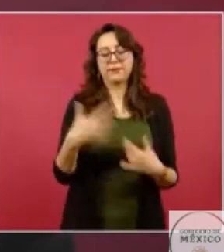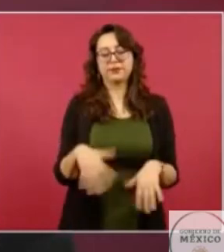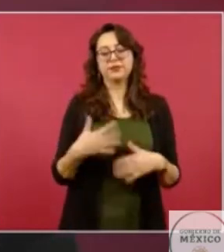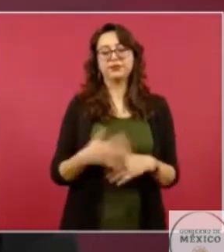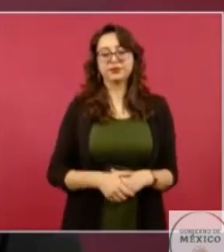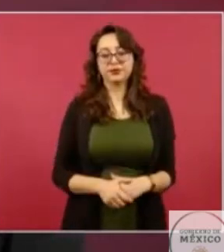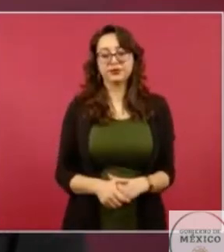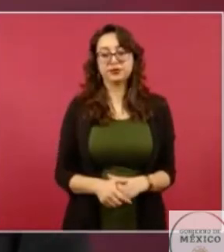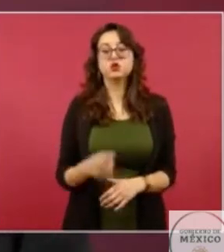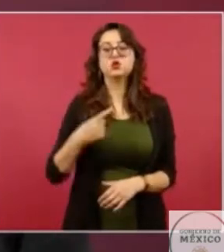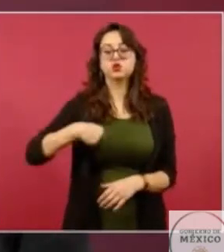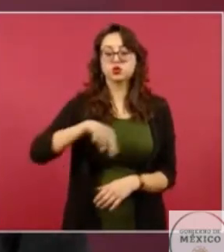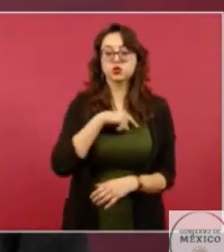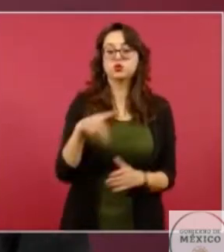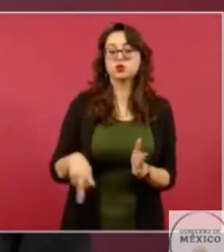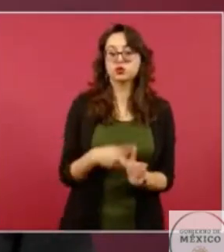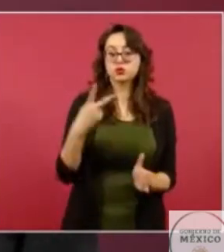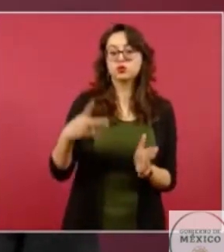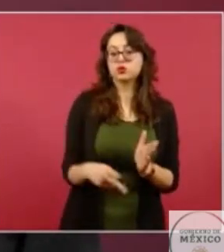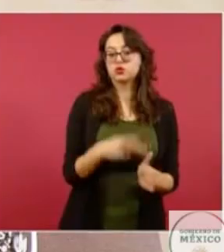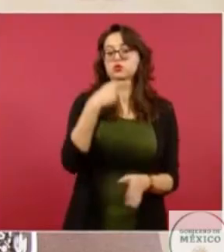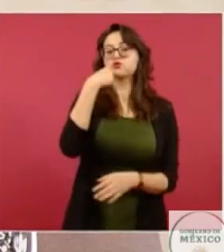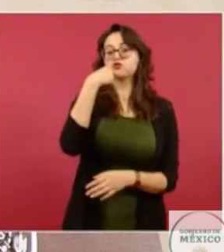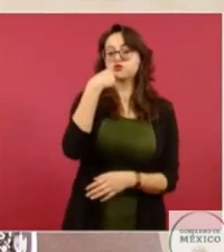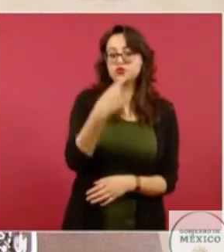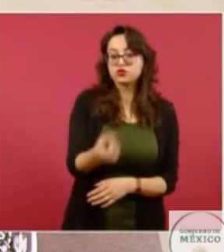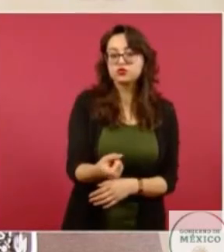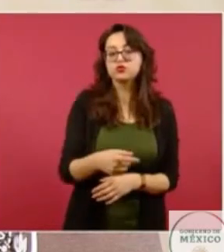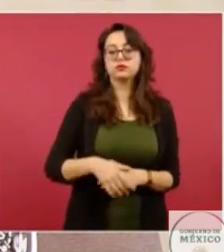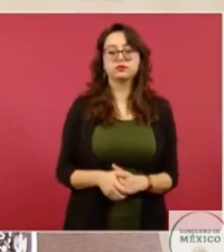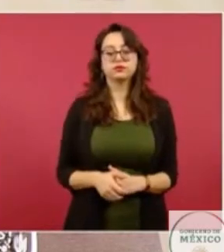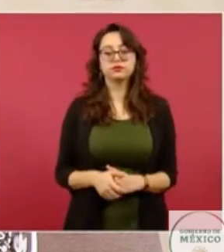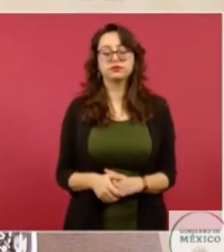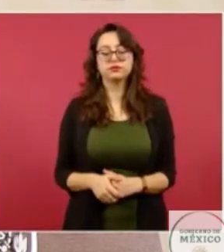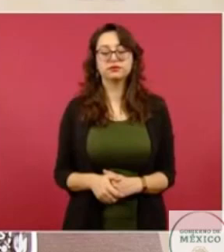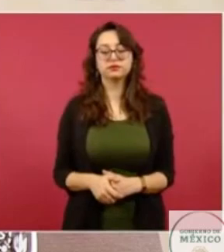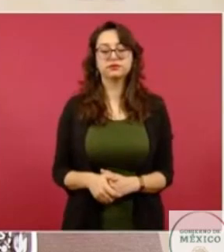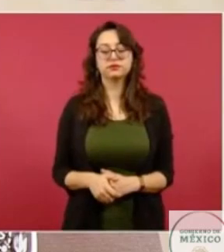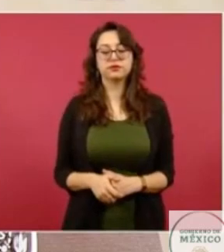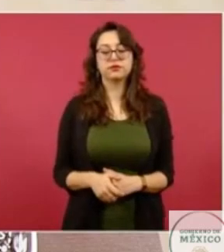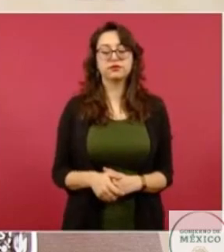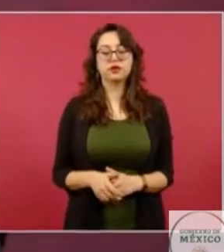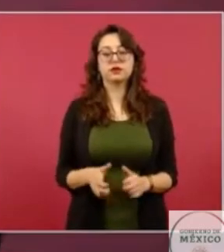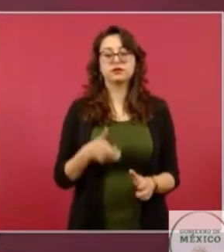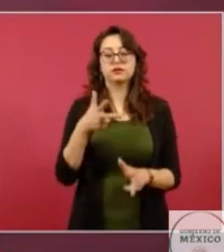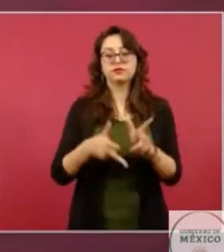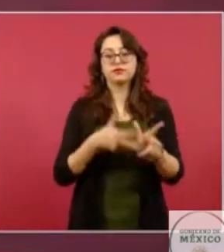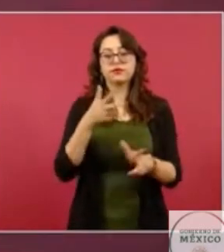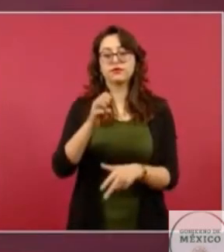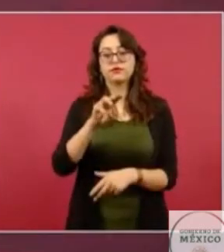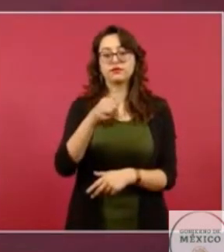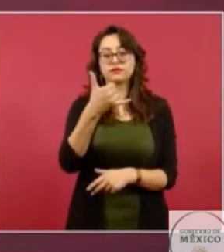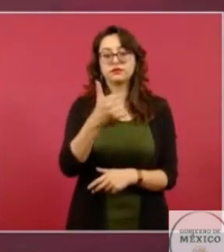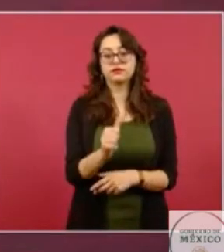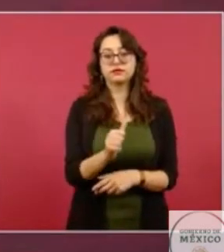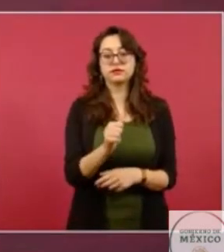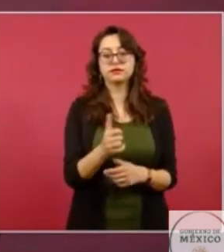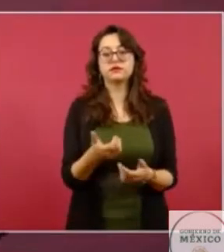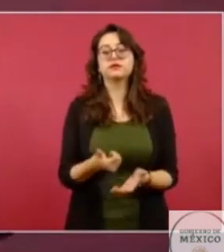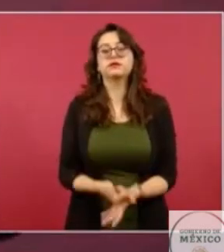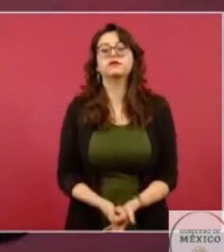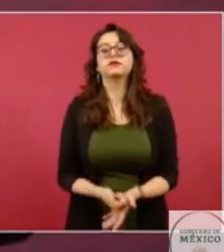Lo hemos dicho, el Tren Maya va a significar el desarrollo del sur-sureste que no